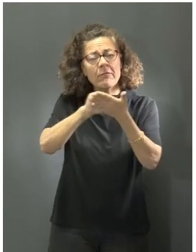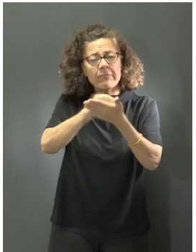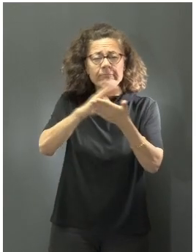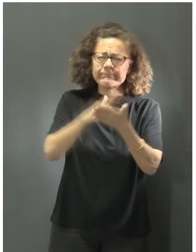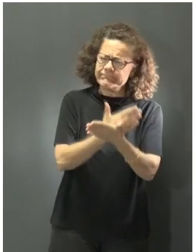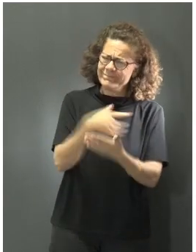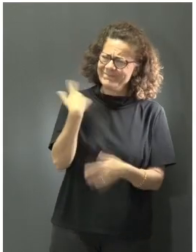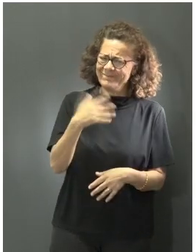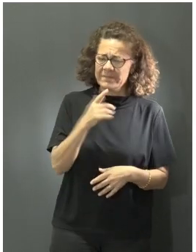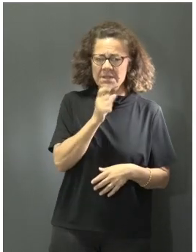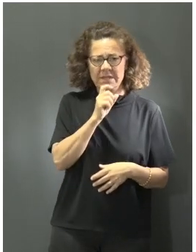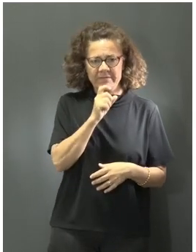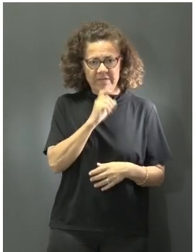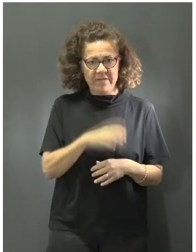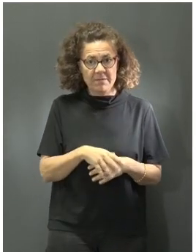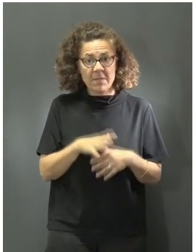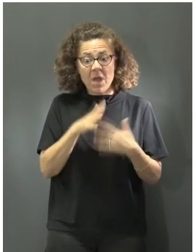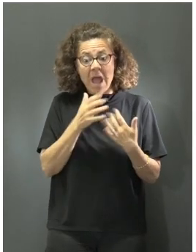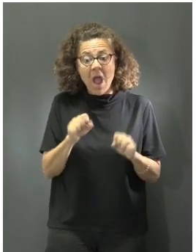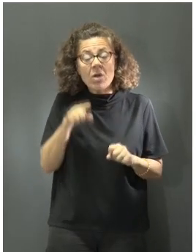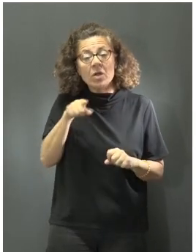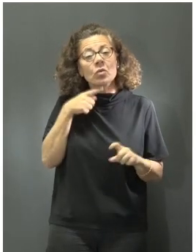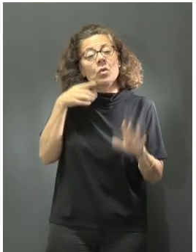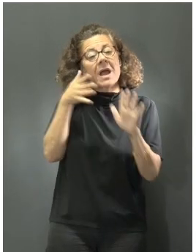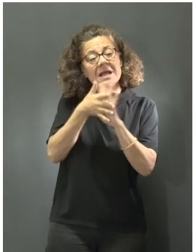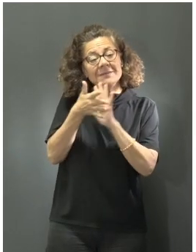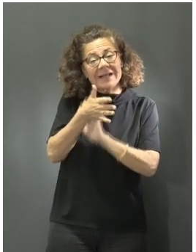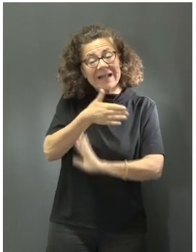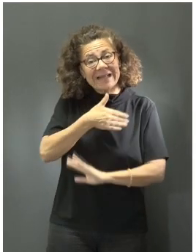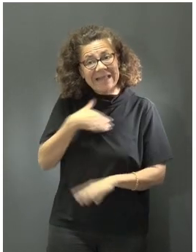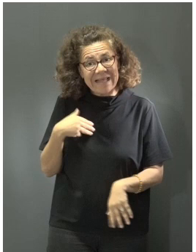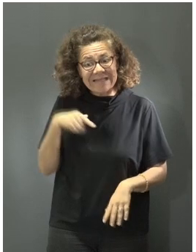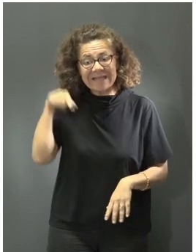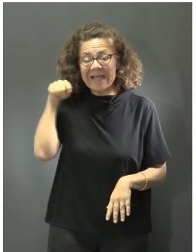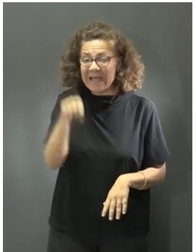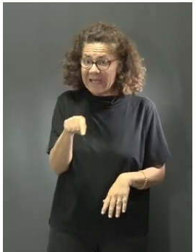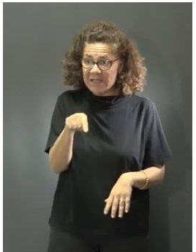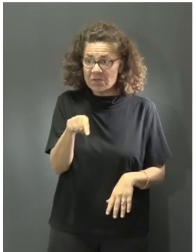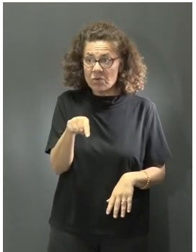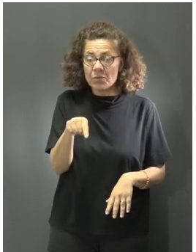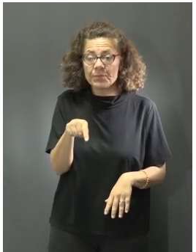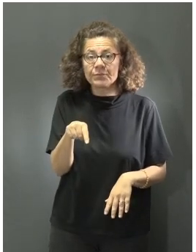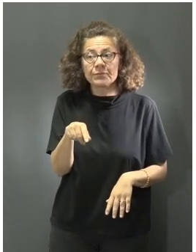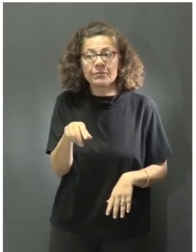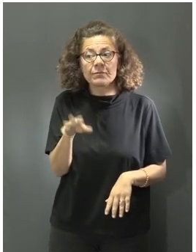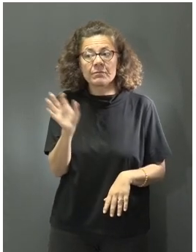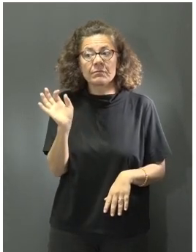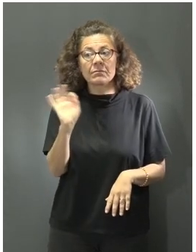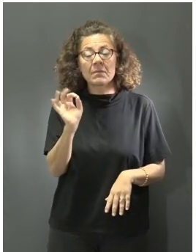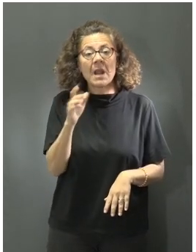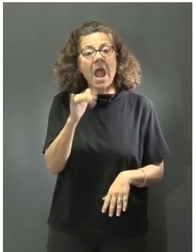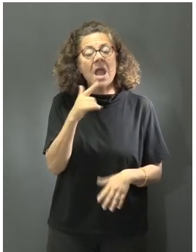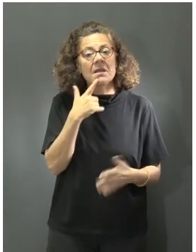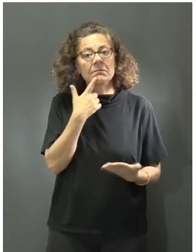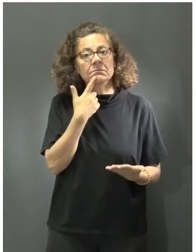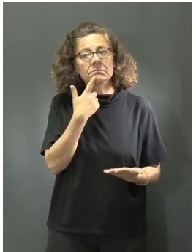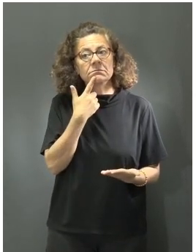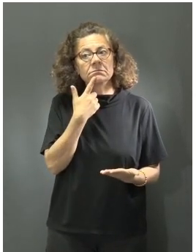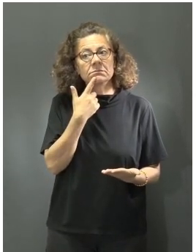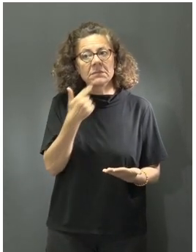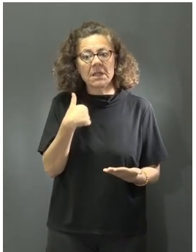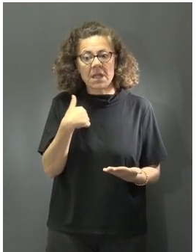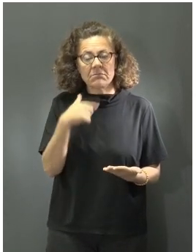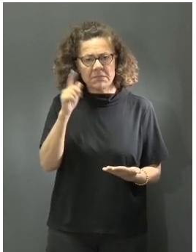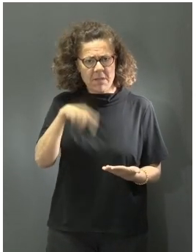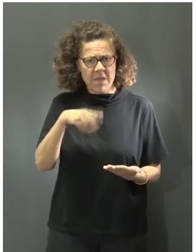además, porque aunque tú intentes explicar que eso no, o haya posicionamientos, pues el CERMI los